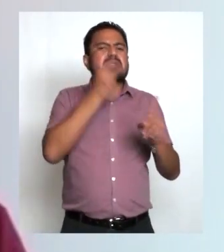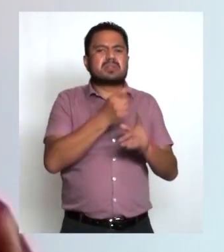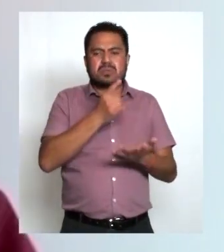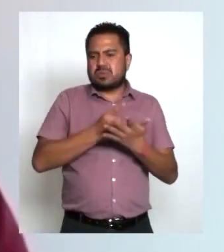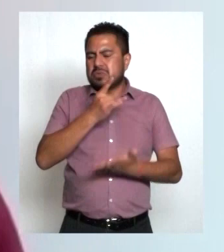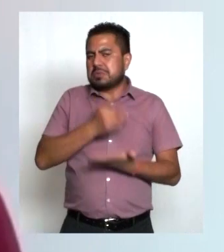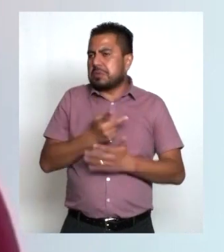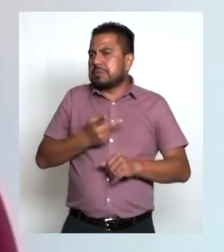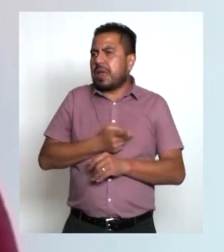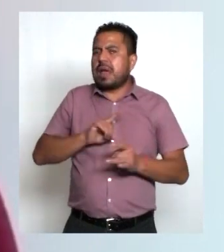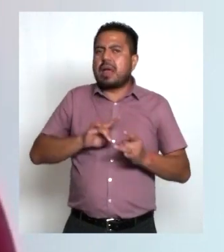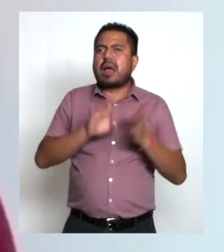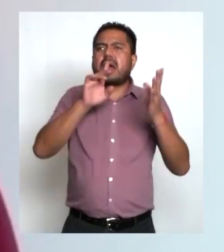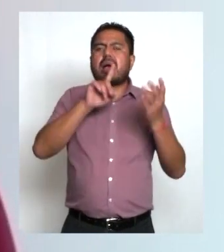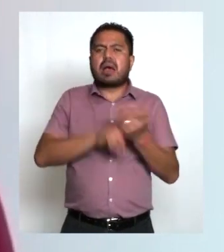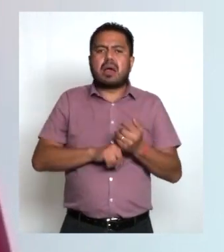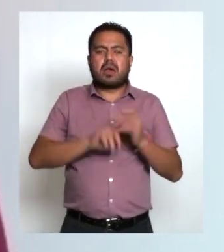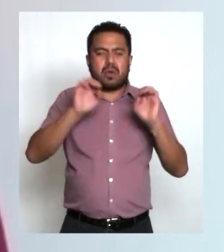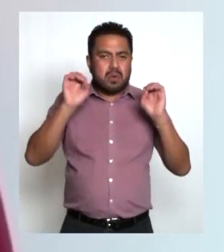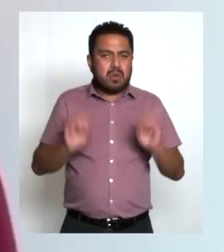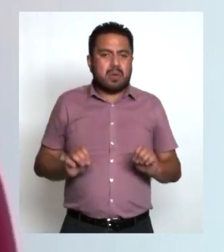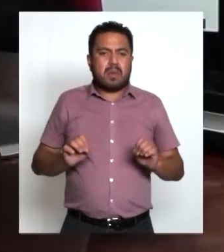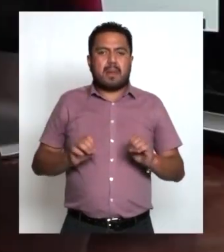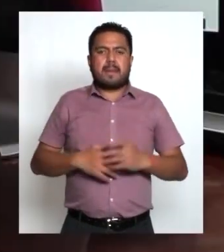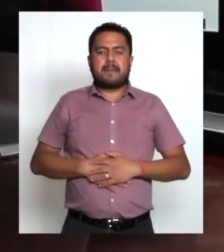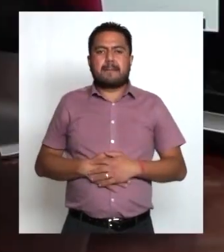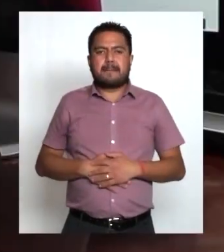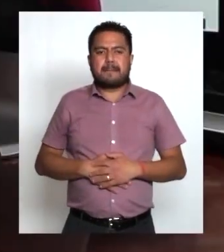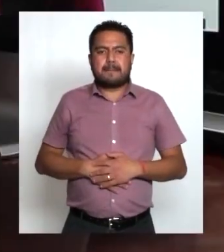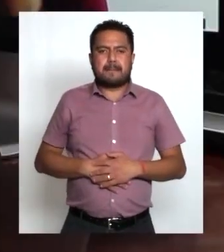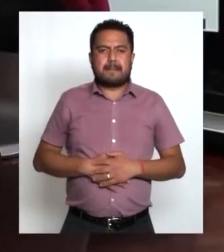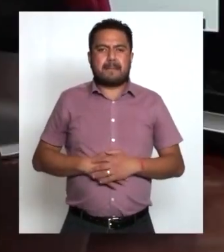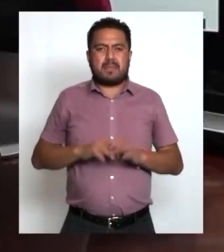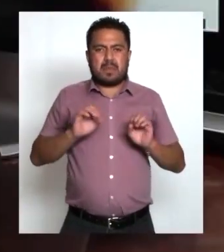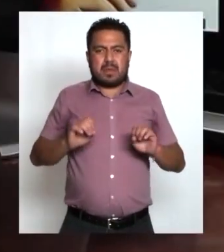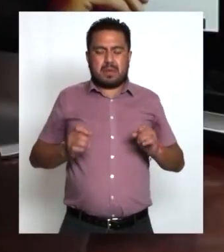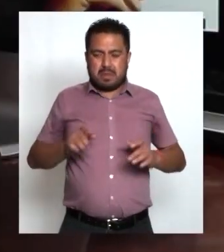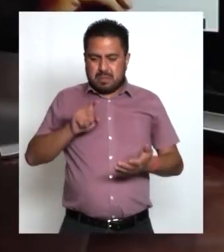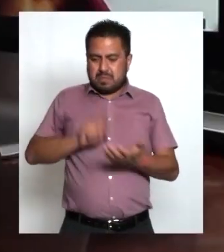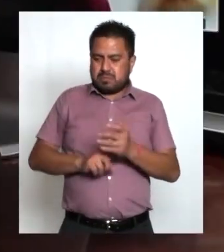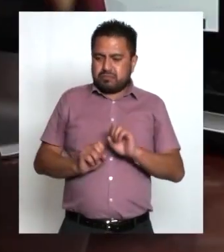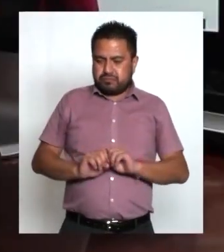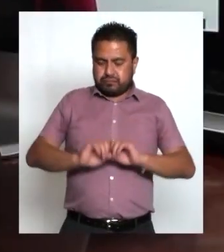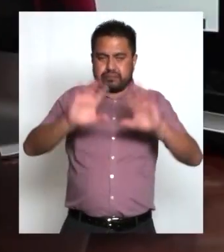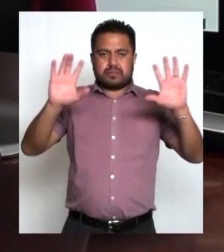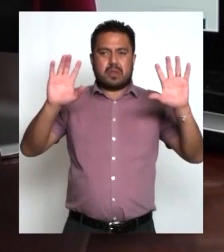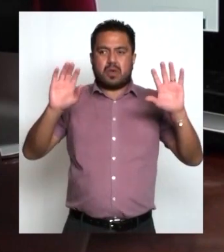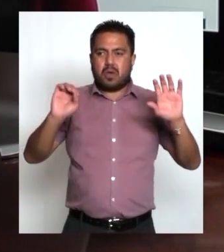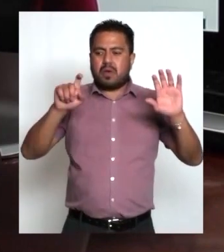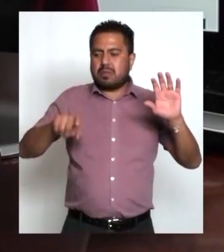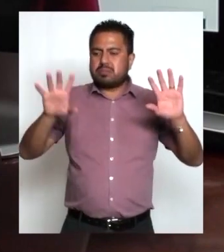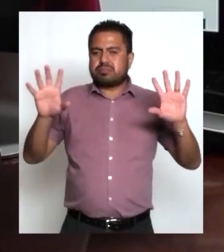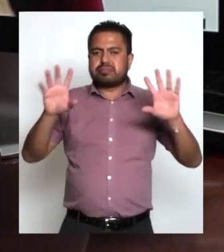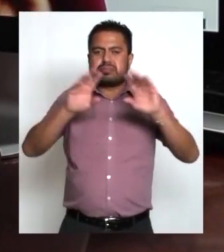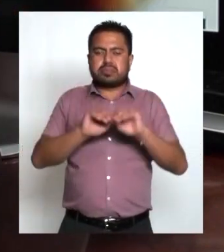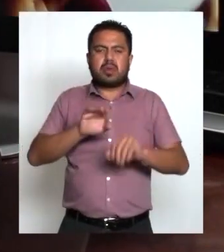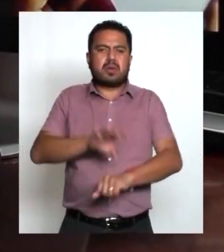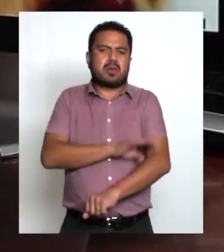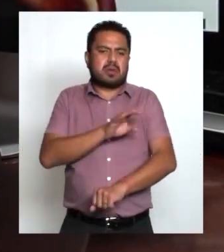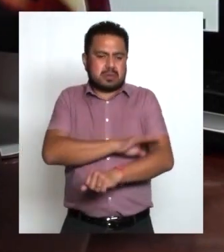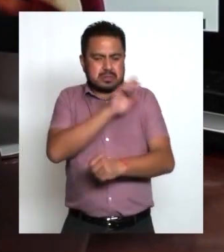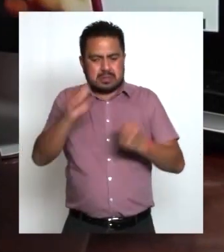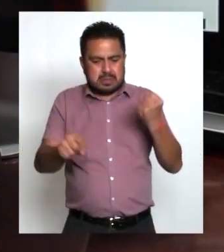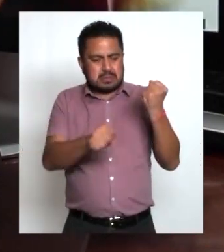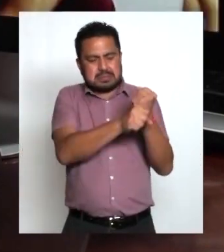qué quiere decir? Lo único que ocurre es que o se enciende o se apaga, por así decirlo, o se